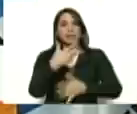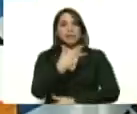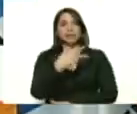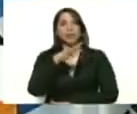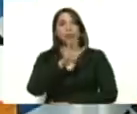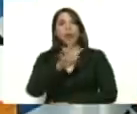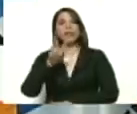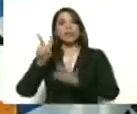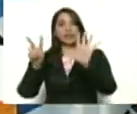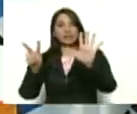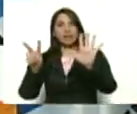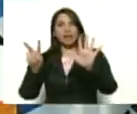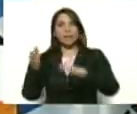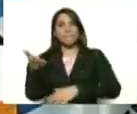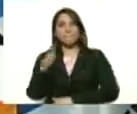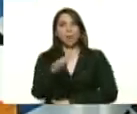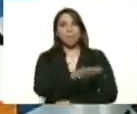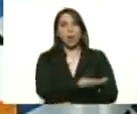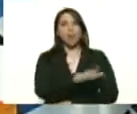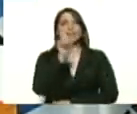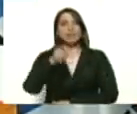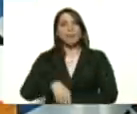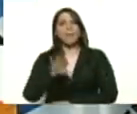2.347 han fallecido. Colombia,